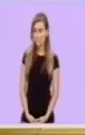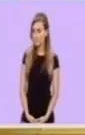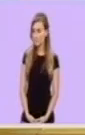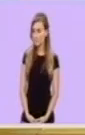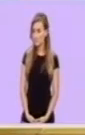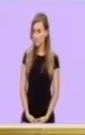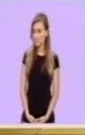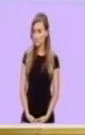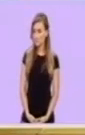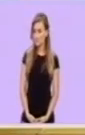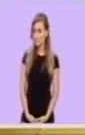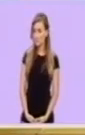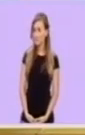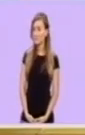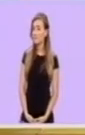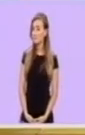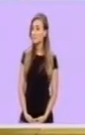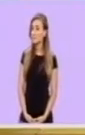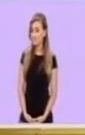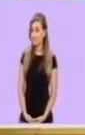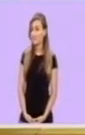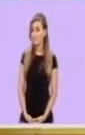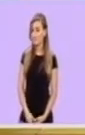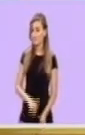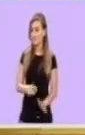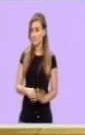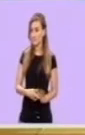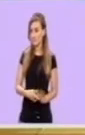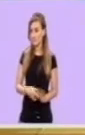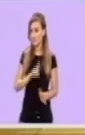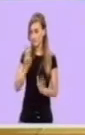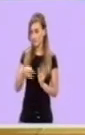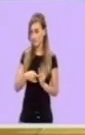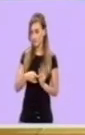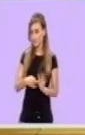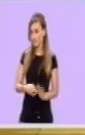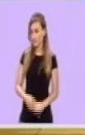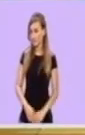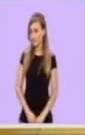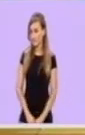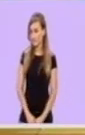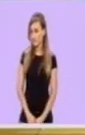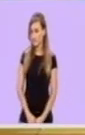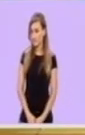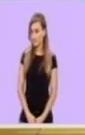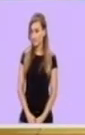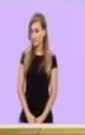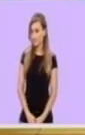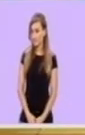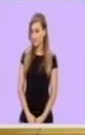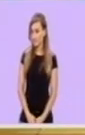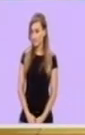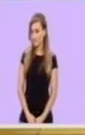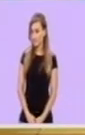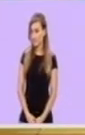obtenida la mayoría absoluta de estas Cortes y de acuerdo con lo establecido en el artículo 14 de nuestro Estatuto de